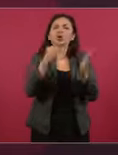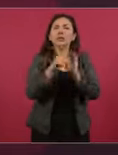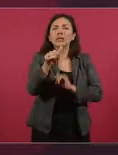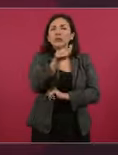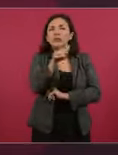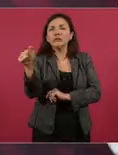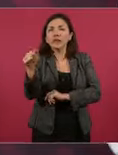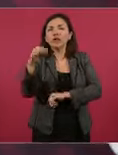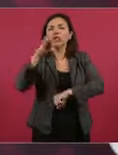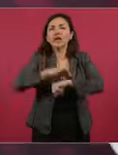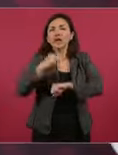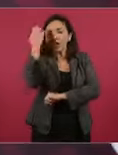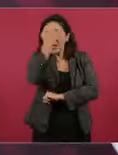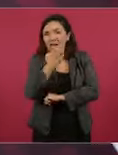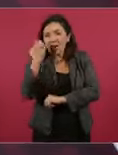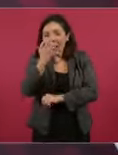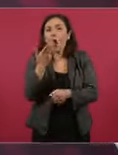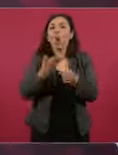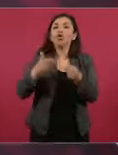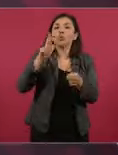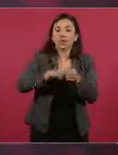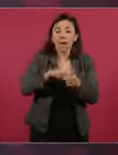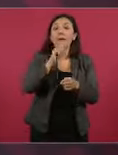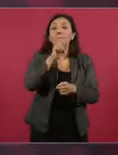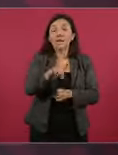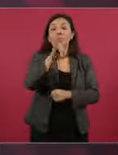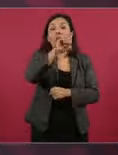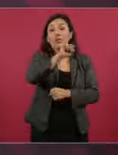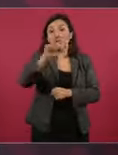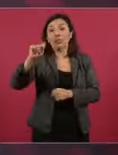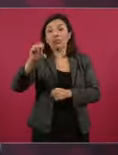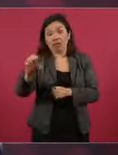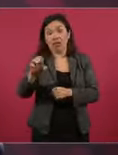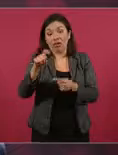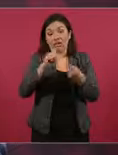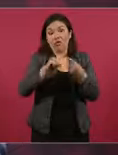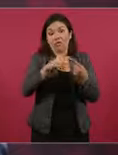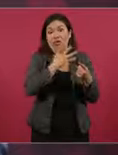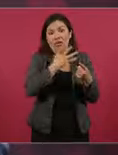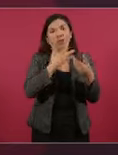hospitales. El ISSSTE también tiene una cantidad